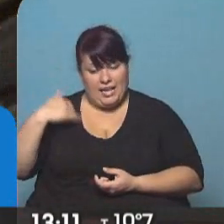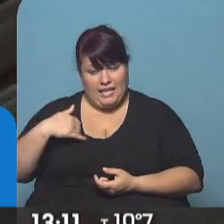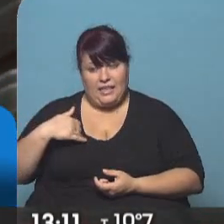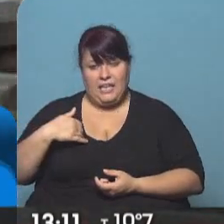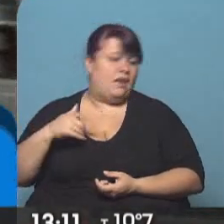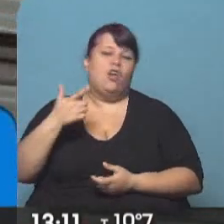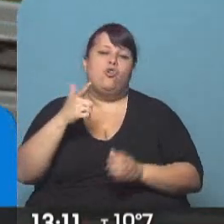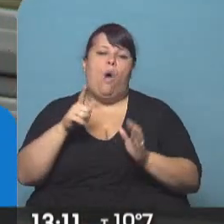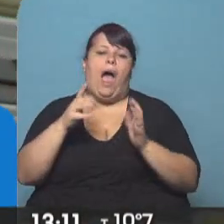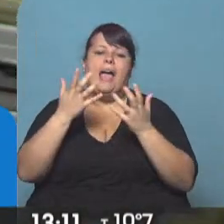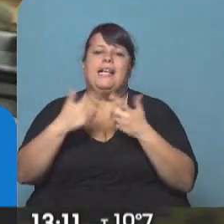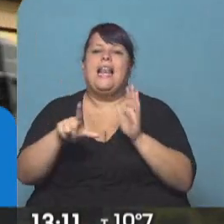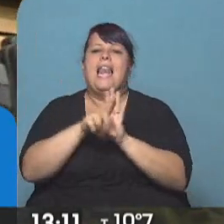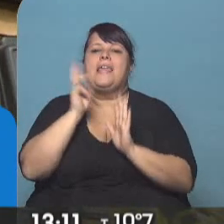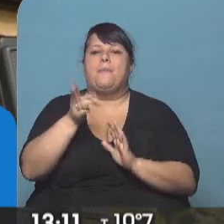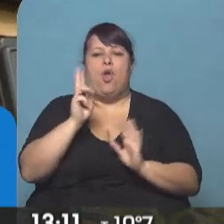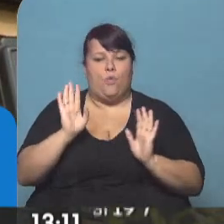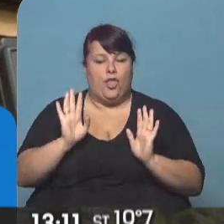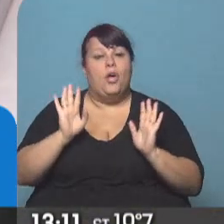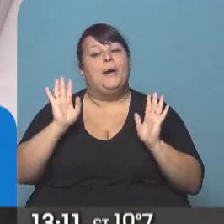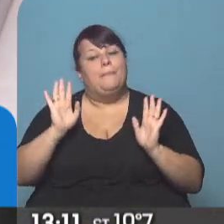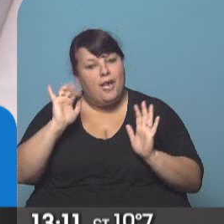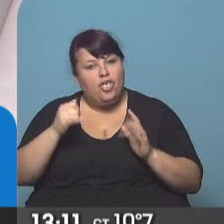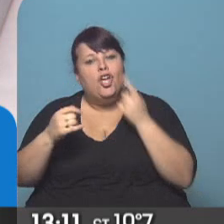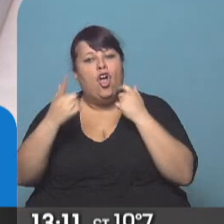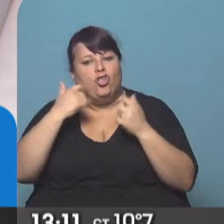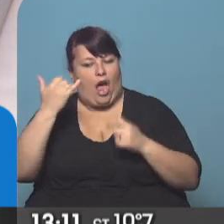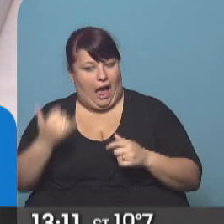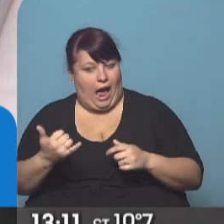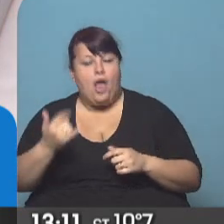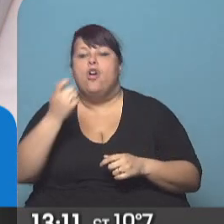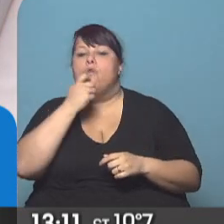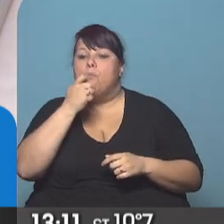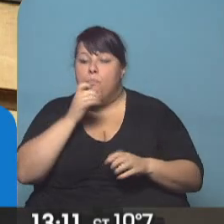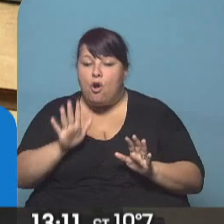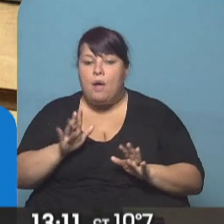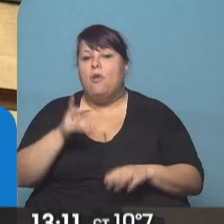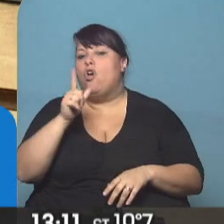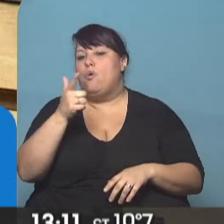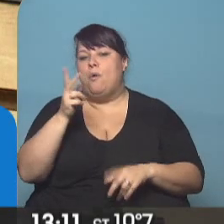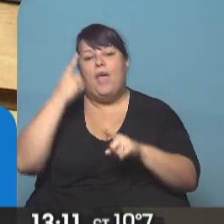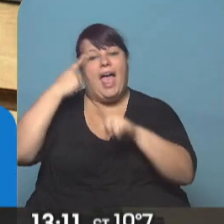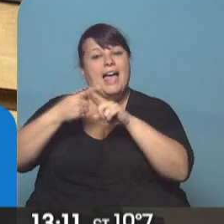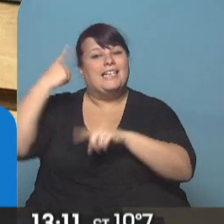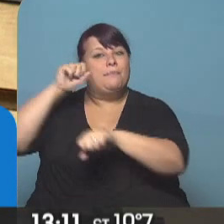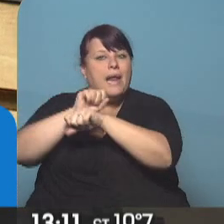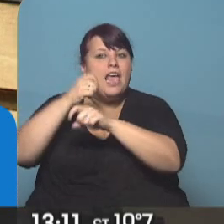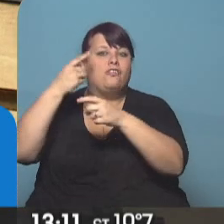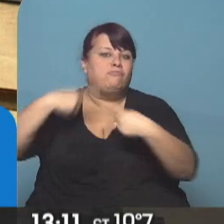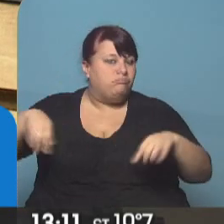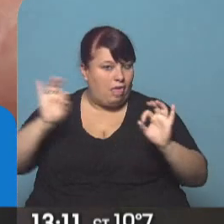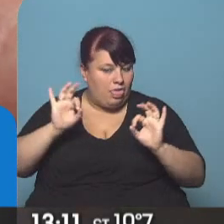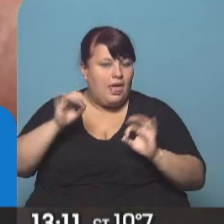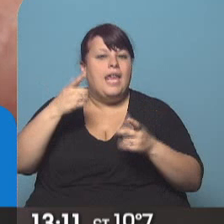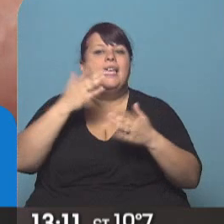no rige un sistema prohibicionista, pero sí de control, como por ejemplo no tener antecedentes penales y